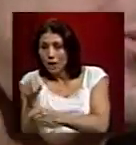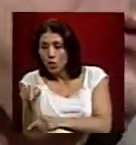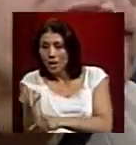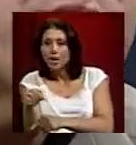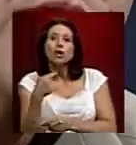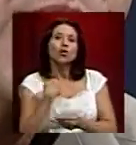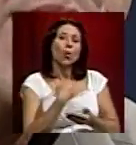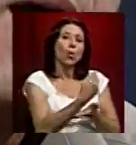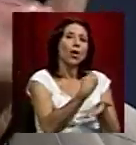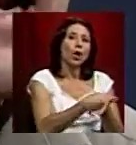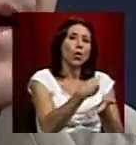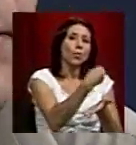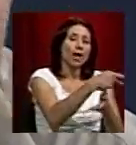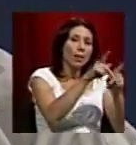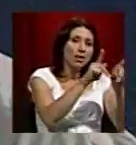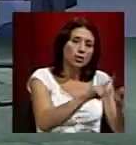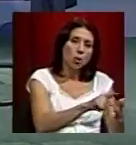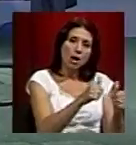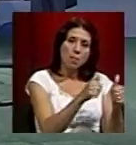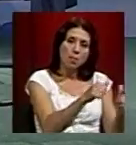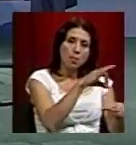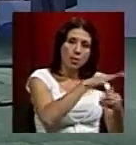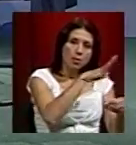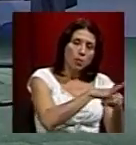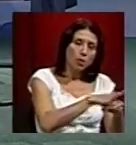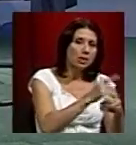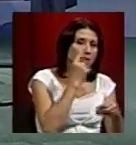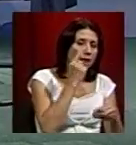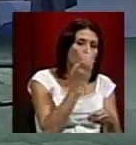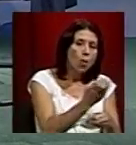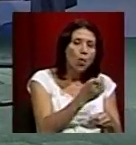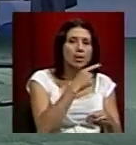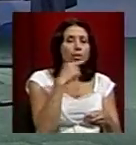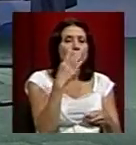al que es bueno produciendo cebolla, al que es bueno produciendo tomate,